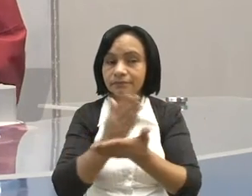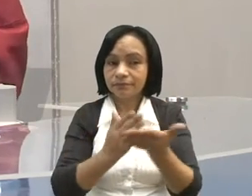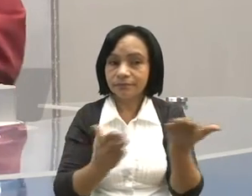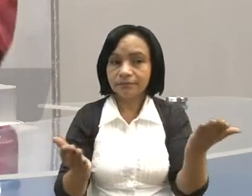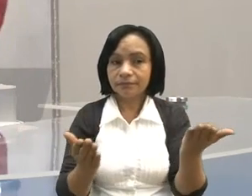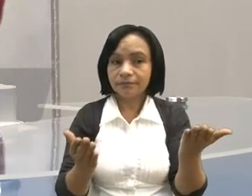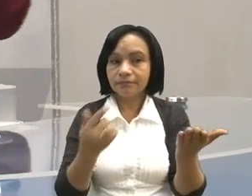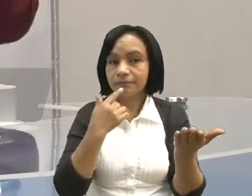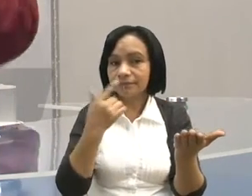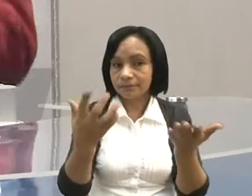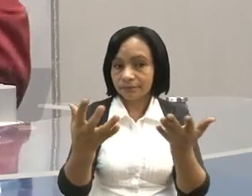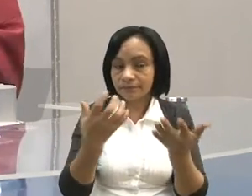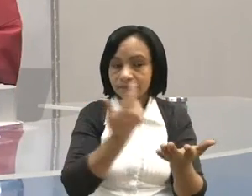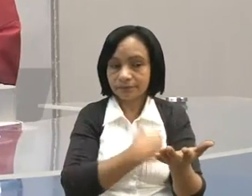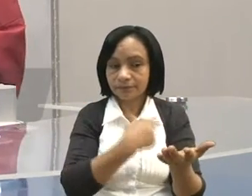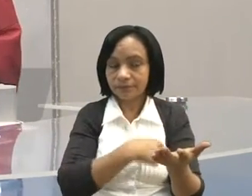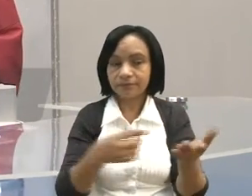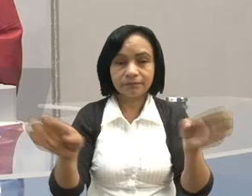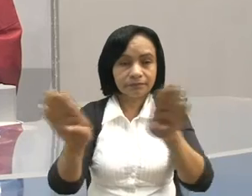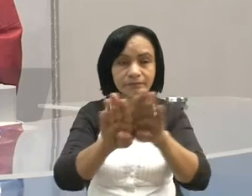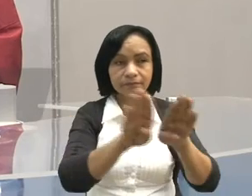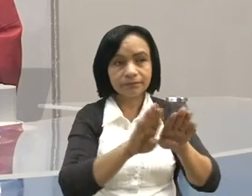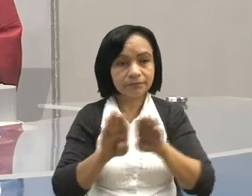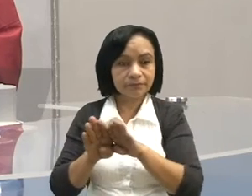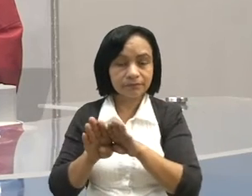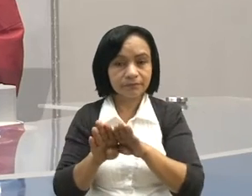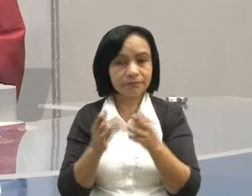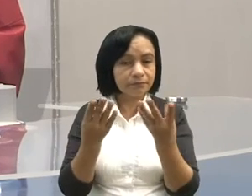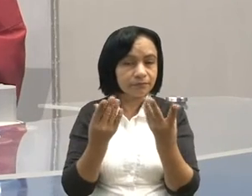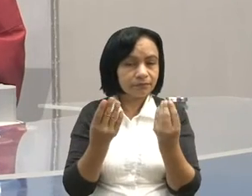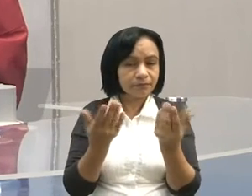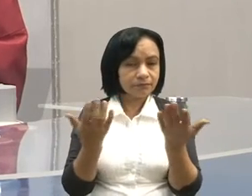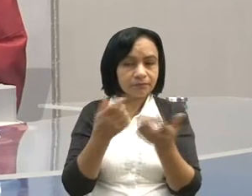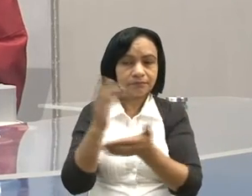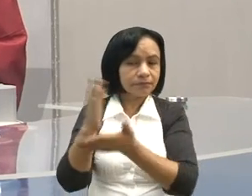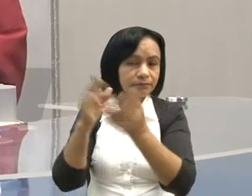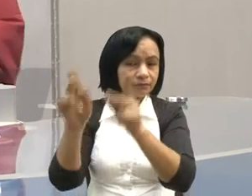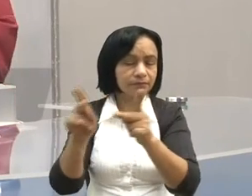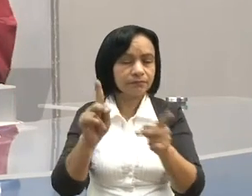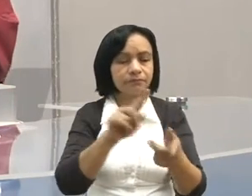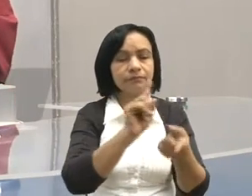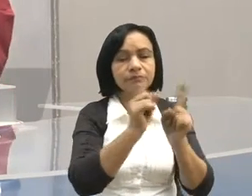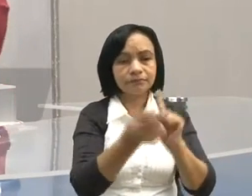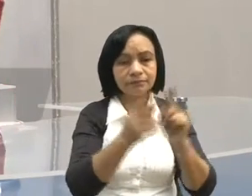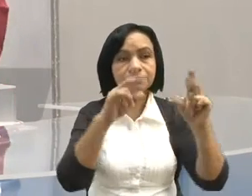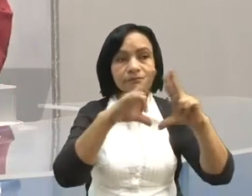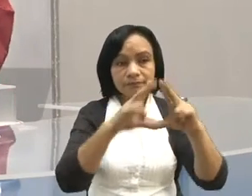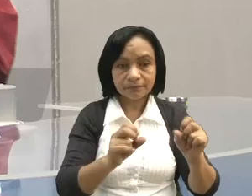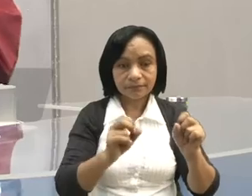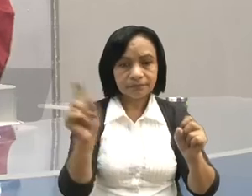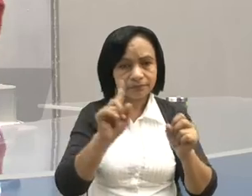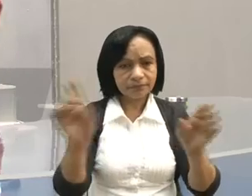algunos desearían de que las escuelas estuvieran cerradas, pues, y crear su sobre y esas cosas, nosotros hemos superado eso. Inclusive no